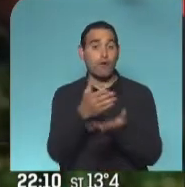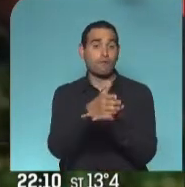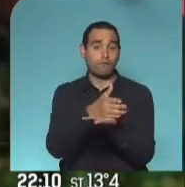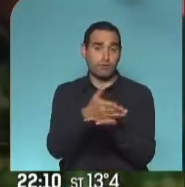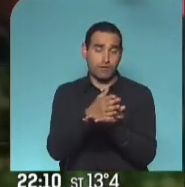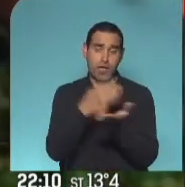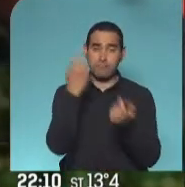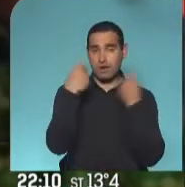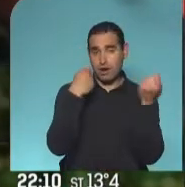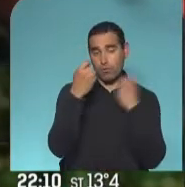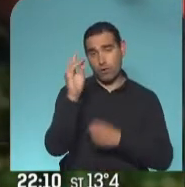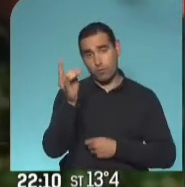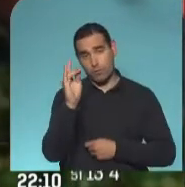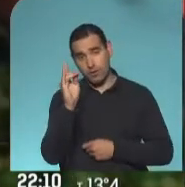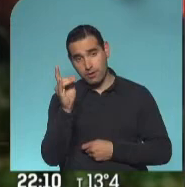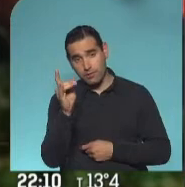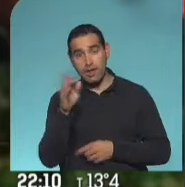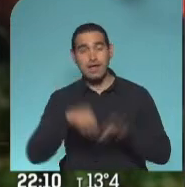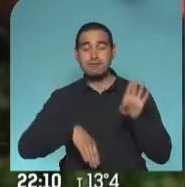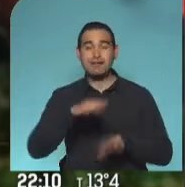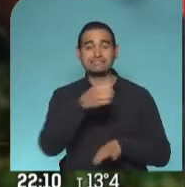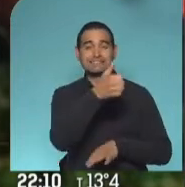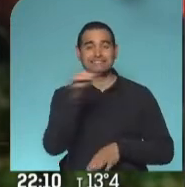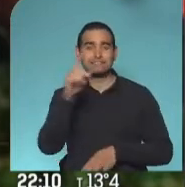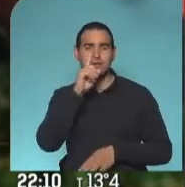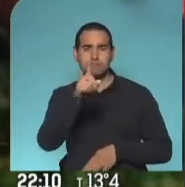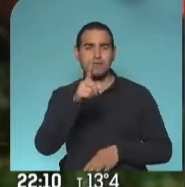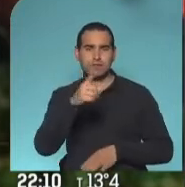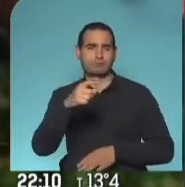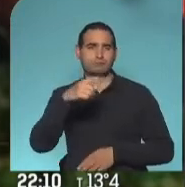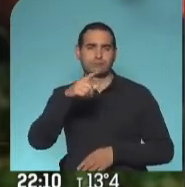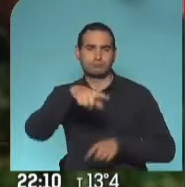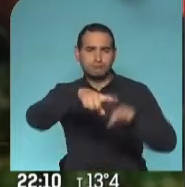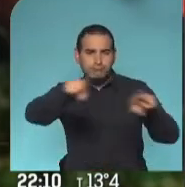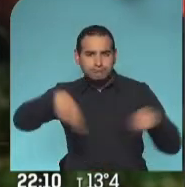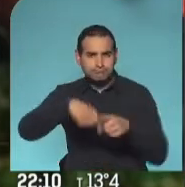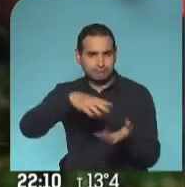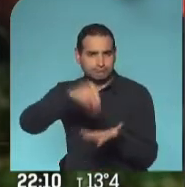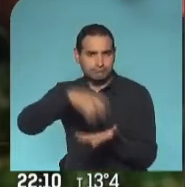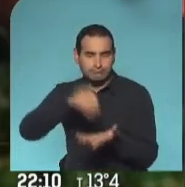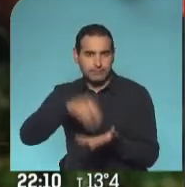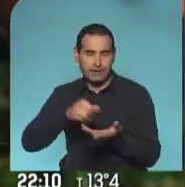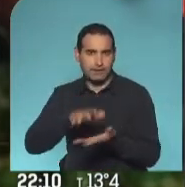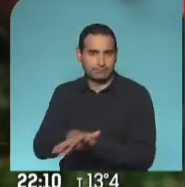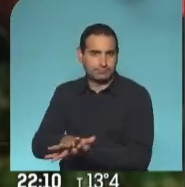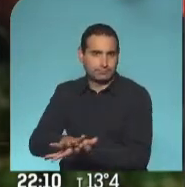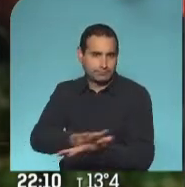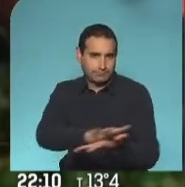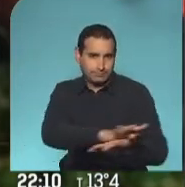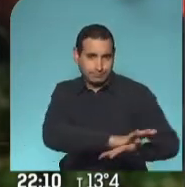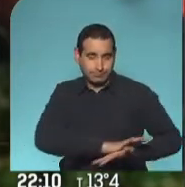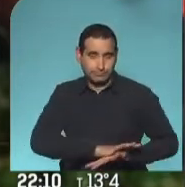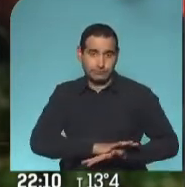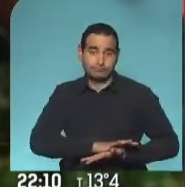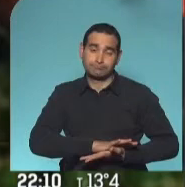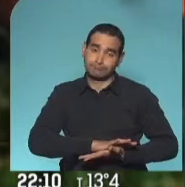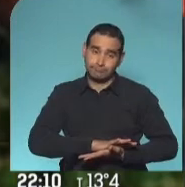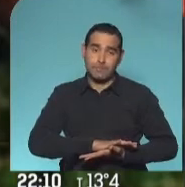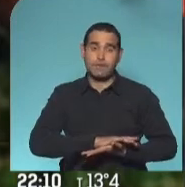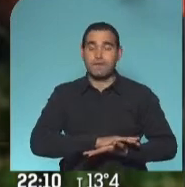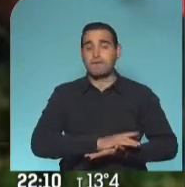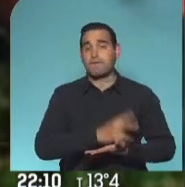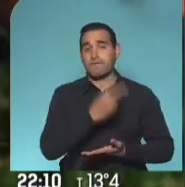Frontera entre Paraguay y Bolivia, más de 600.000 hectáreas afectadas, lo cual implica